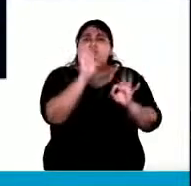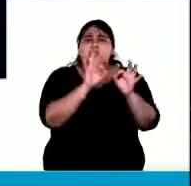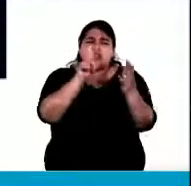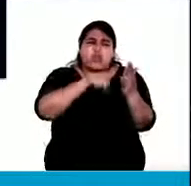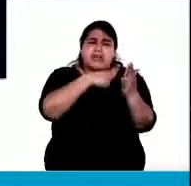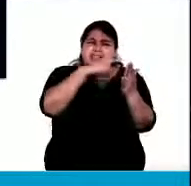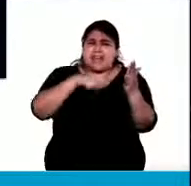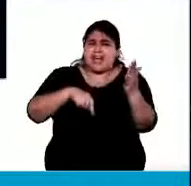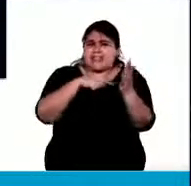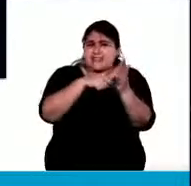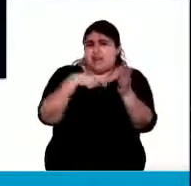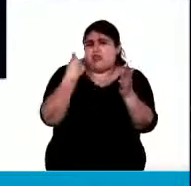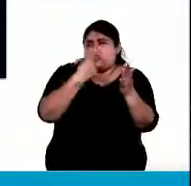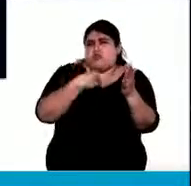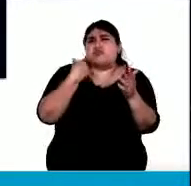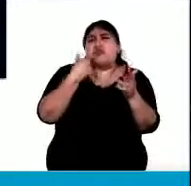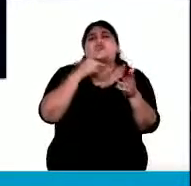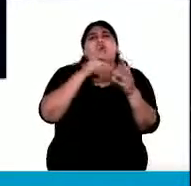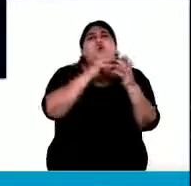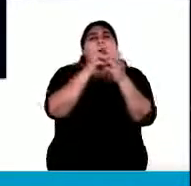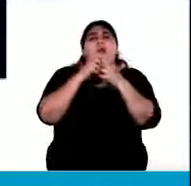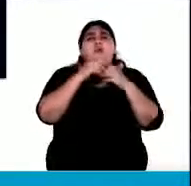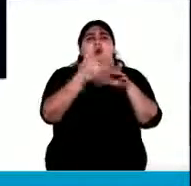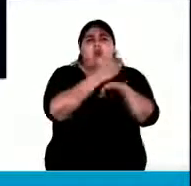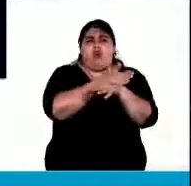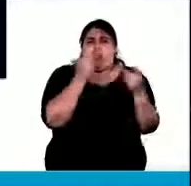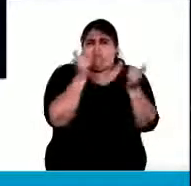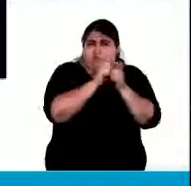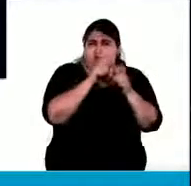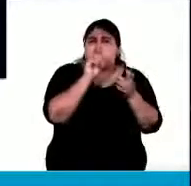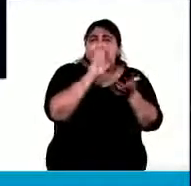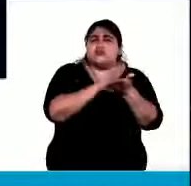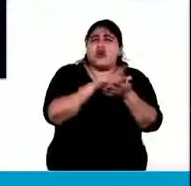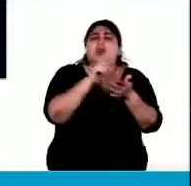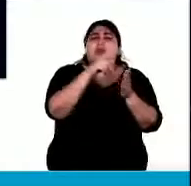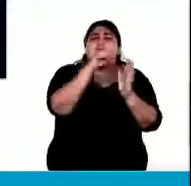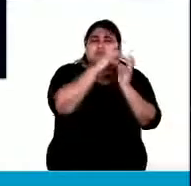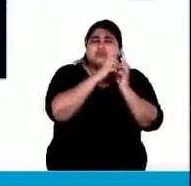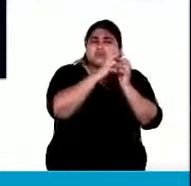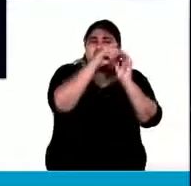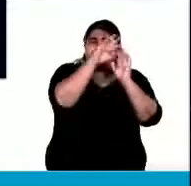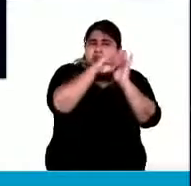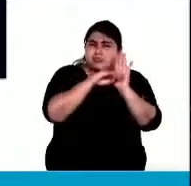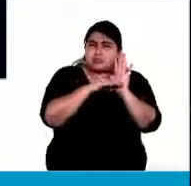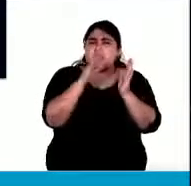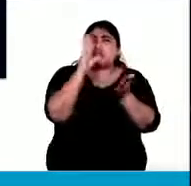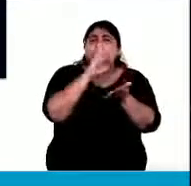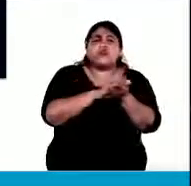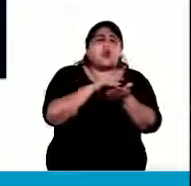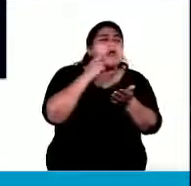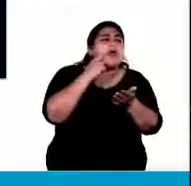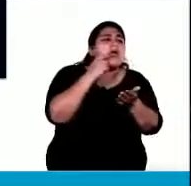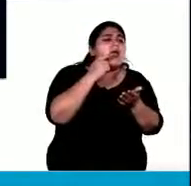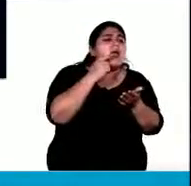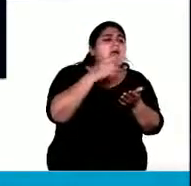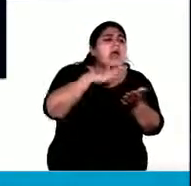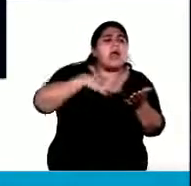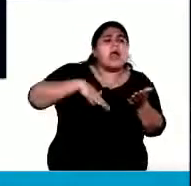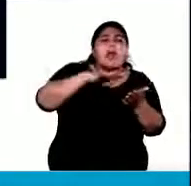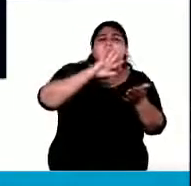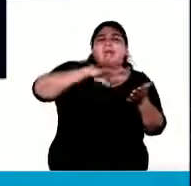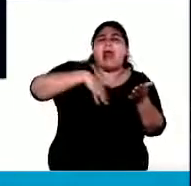se conversó en labor parlamentaria, un proyecto rechazado sobre tablas respecto de la localización en el plan